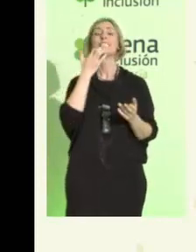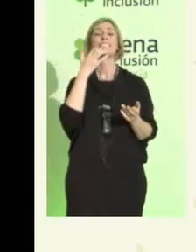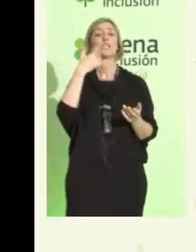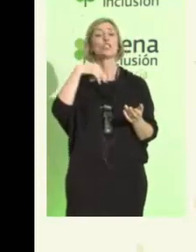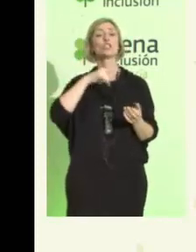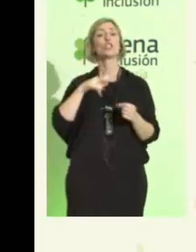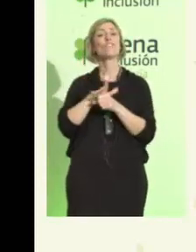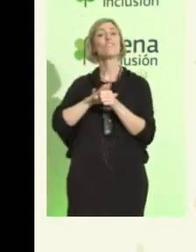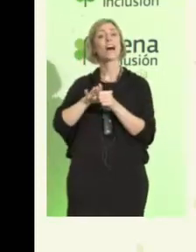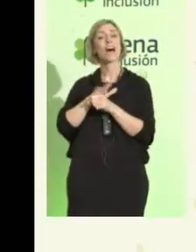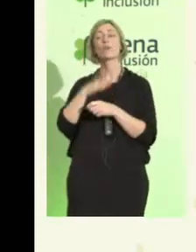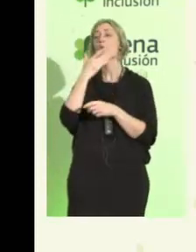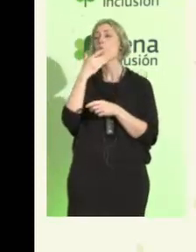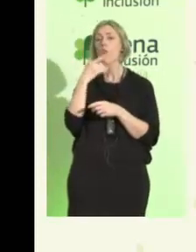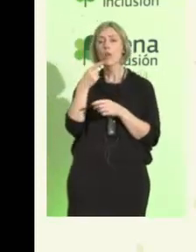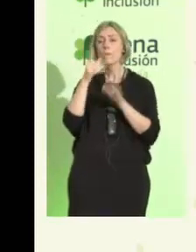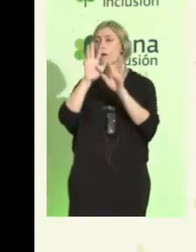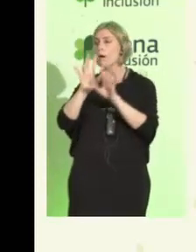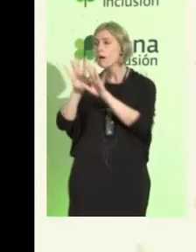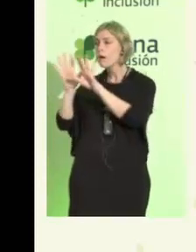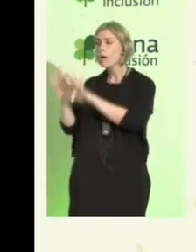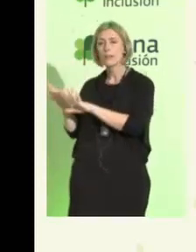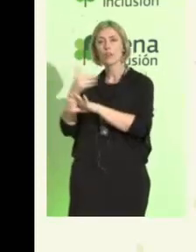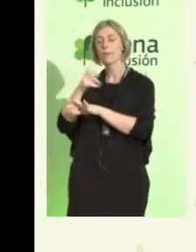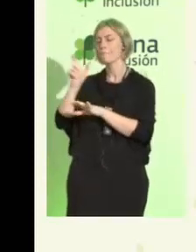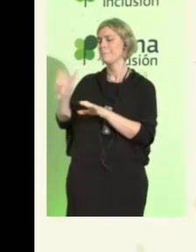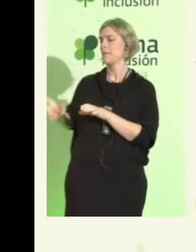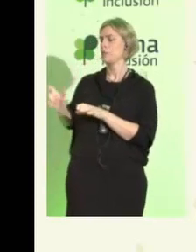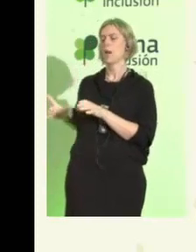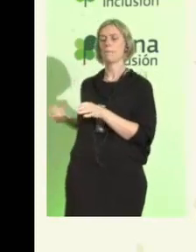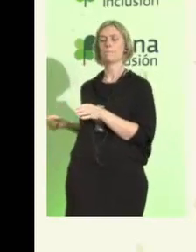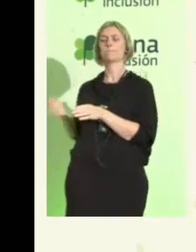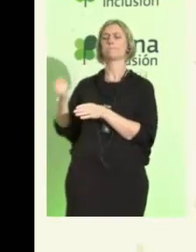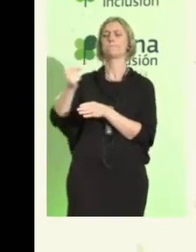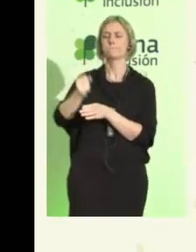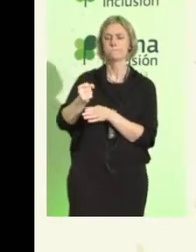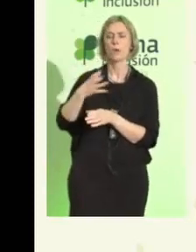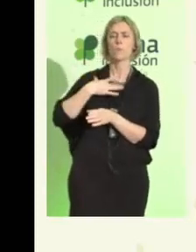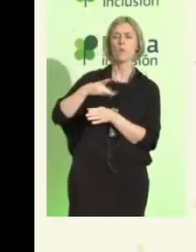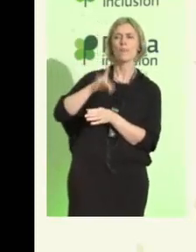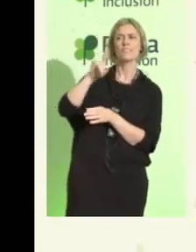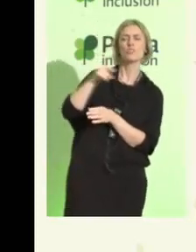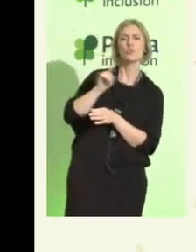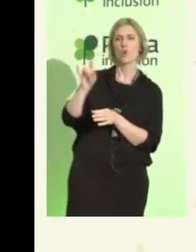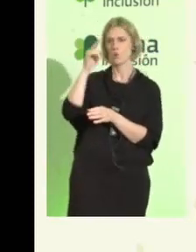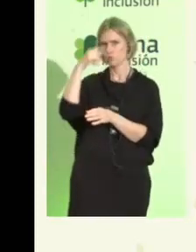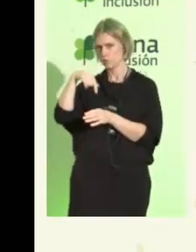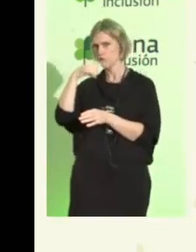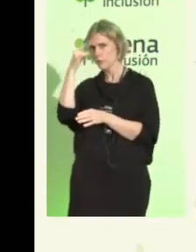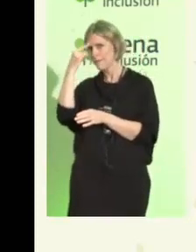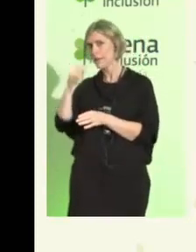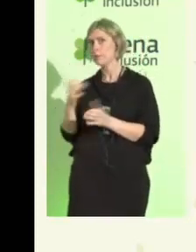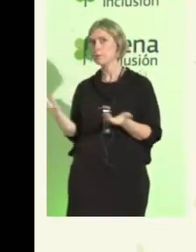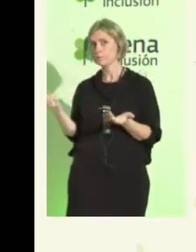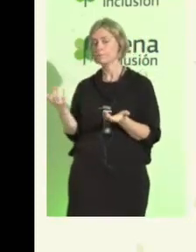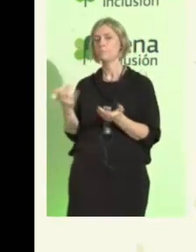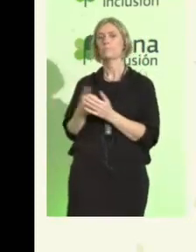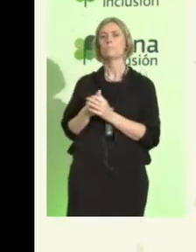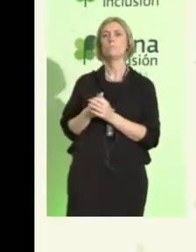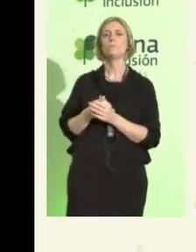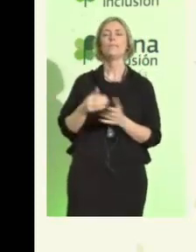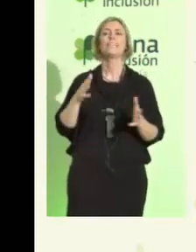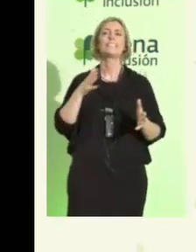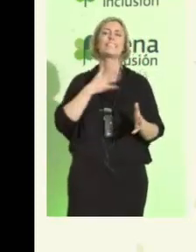el vecindario, podemos saber dónde pueden encajar. También tenemos que ayudar a que la gente averigüen qué es lo que pueden ofrecerle al